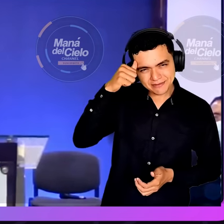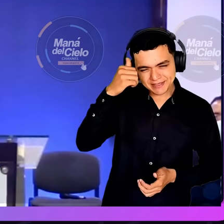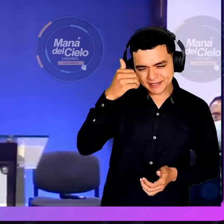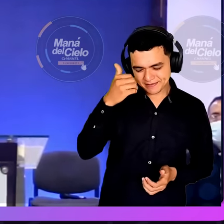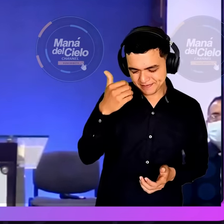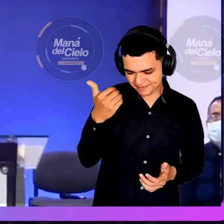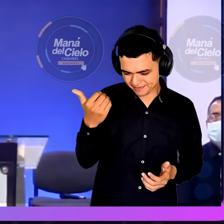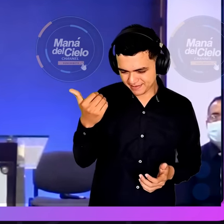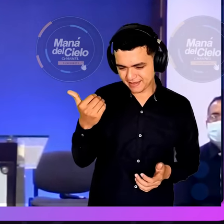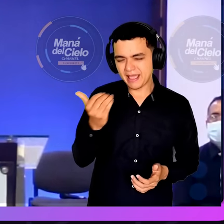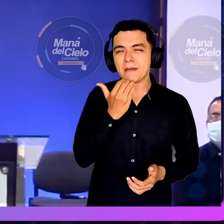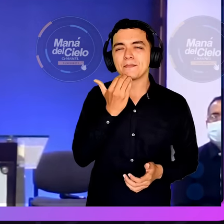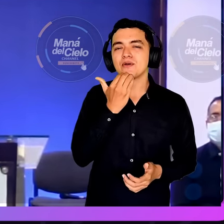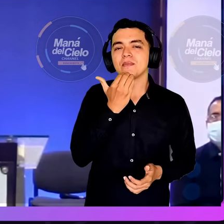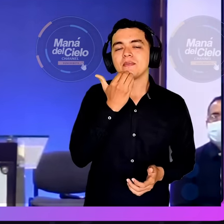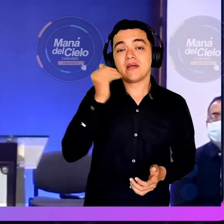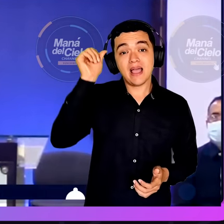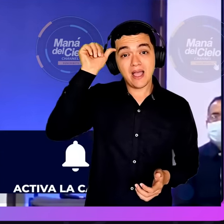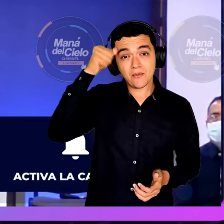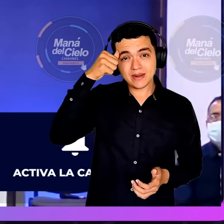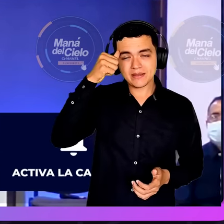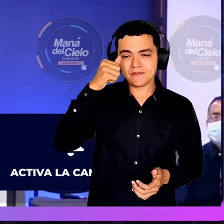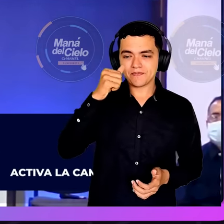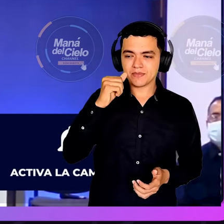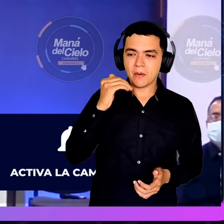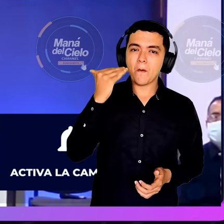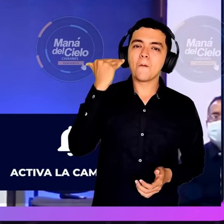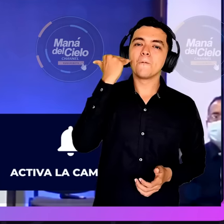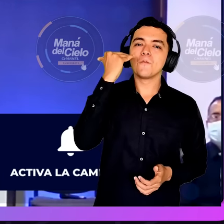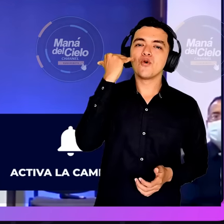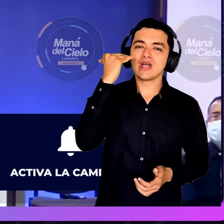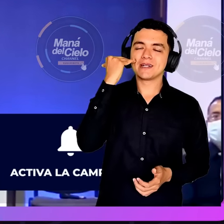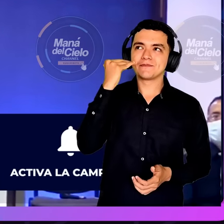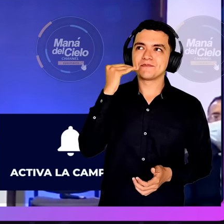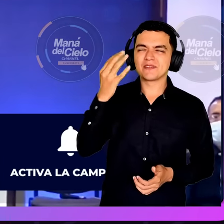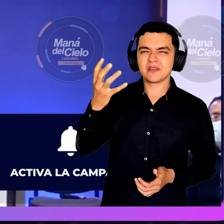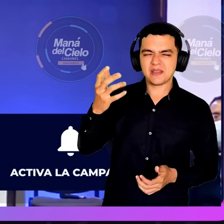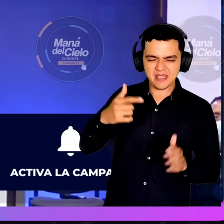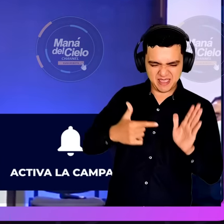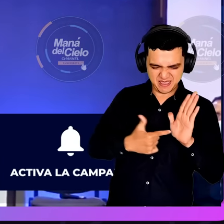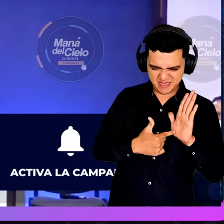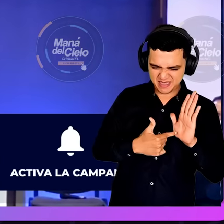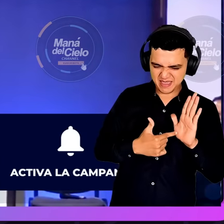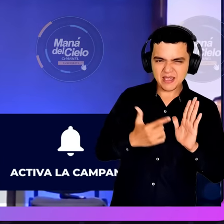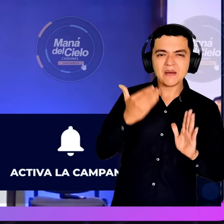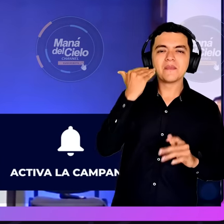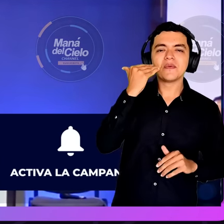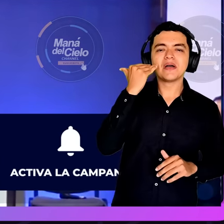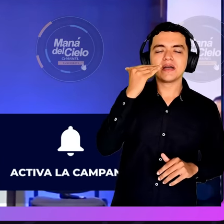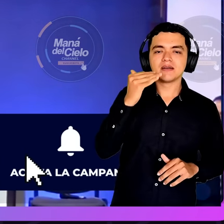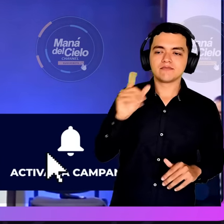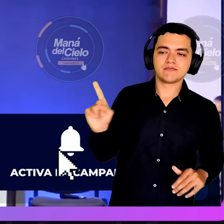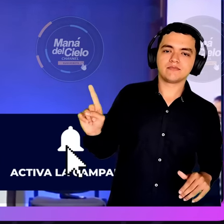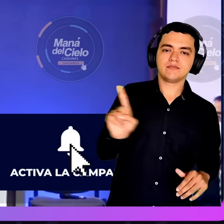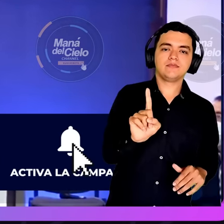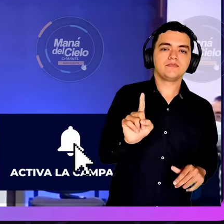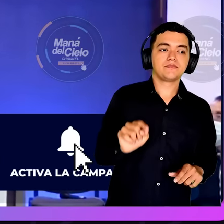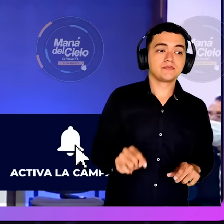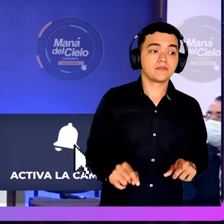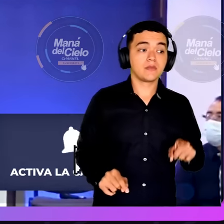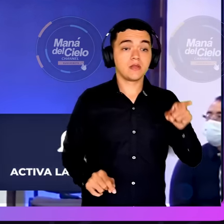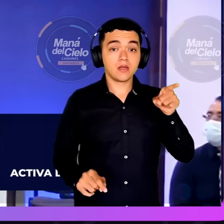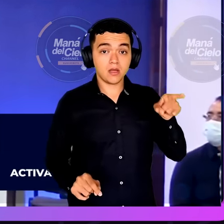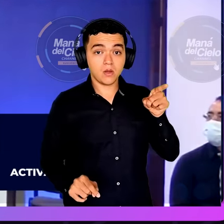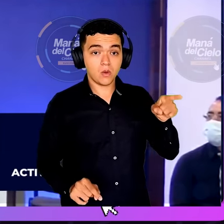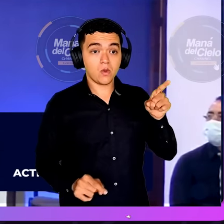Me gusta mucho esa parábola de la mujer y el juez justo. Y la Biblia hablando, refiriéndose a Jesús, a la necesidad de orar siempre y no